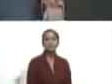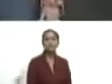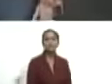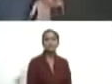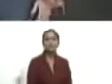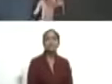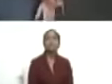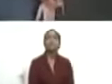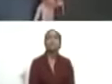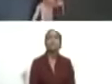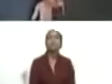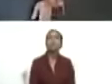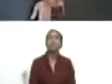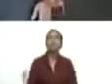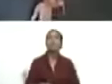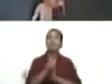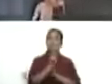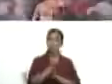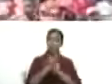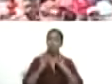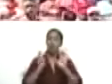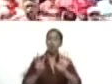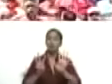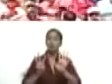De 30 a 28.